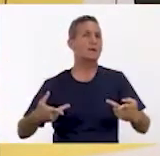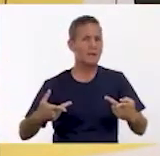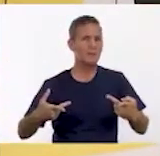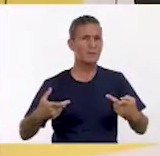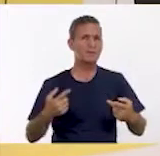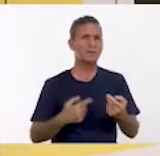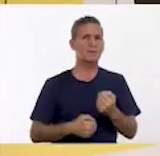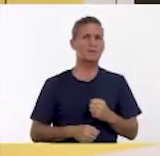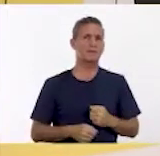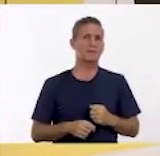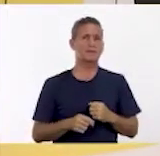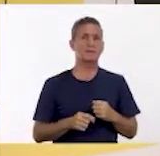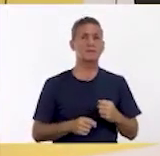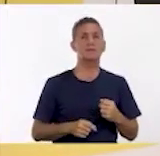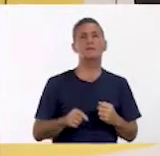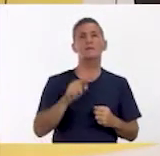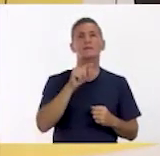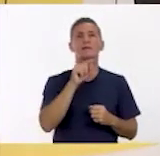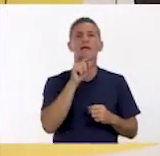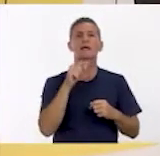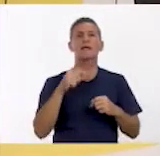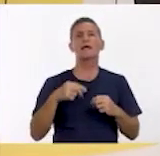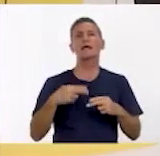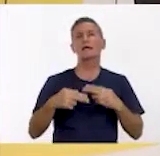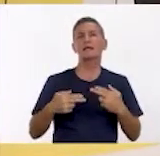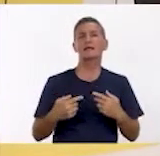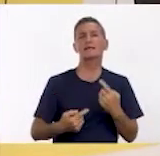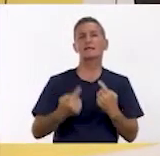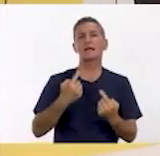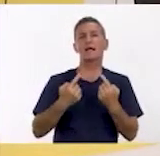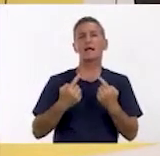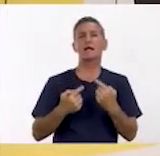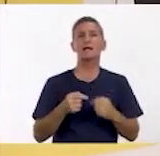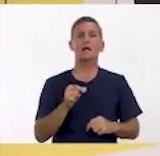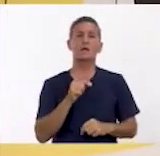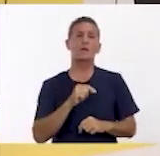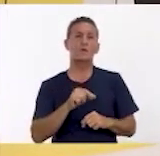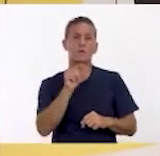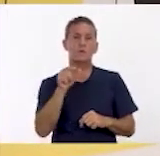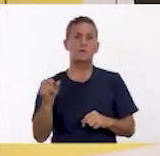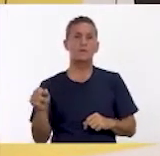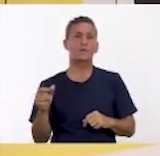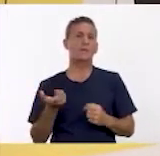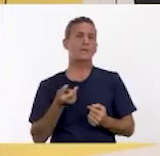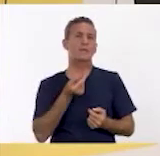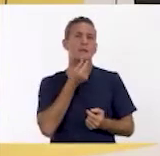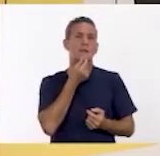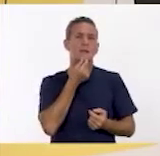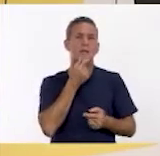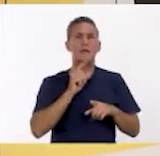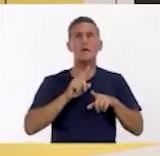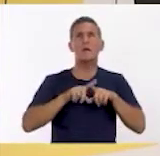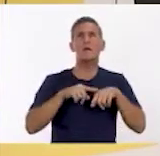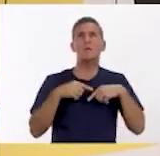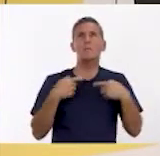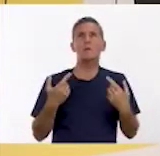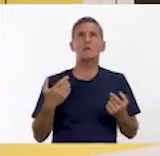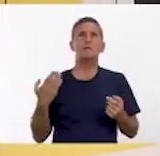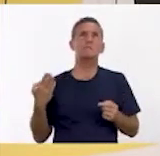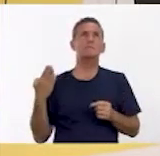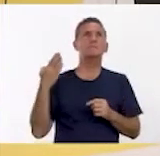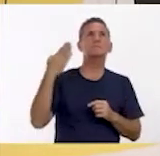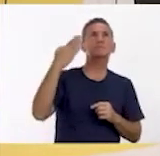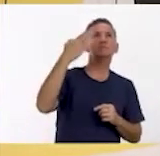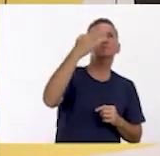repitan la pregunta que le hacen algunos de los mayores: ¿para qué fueron los cubanos